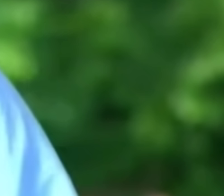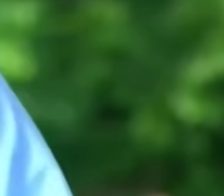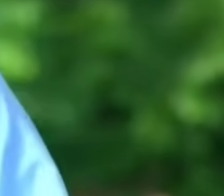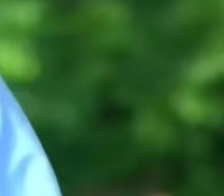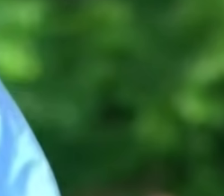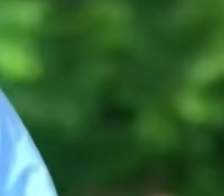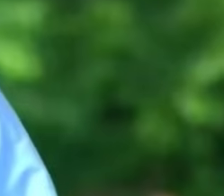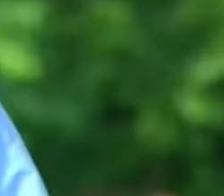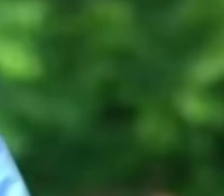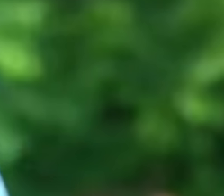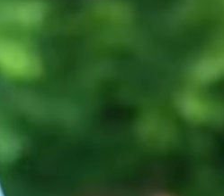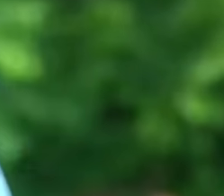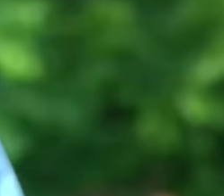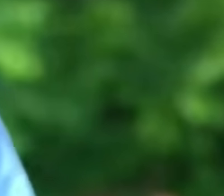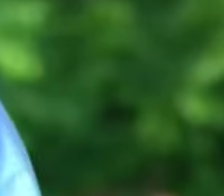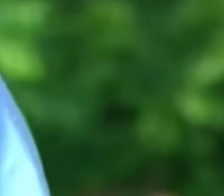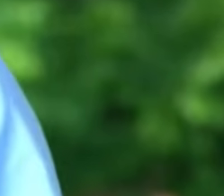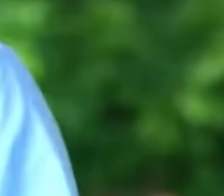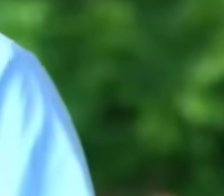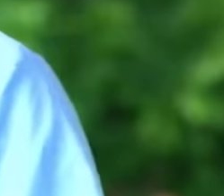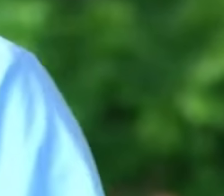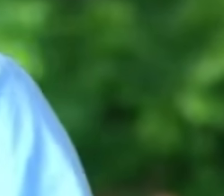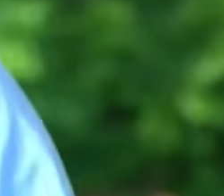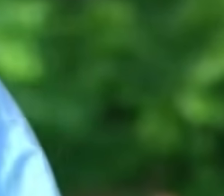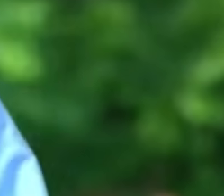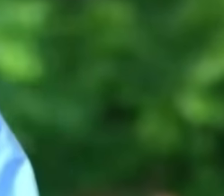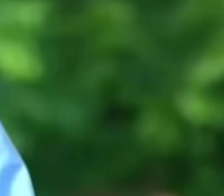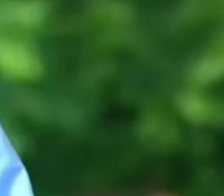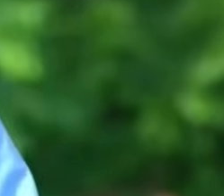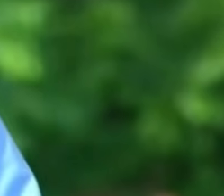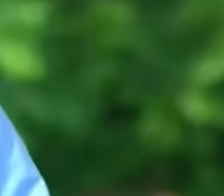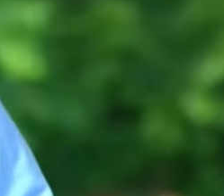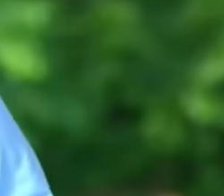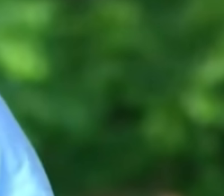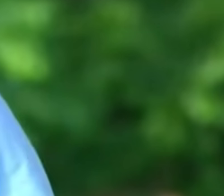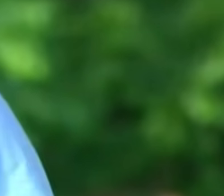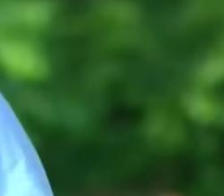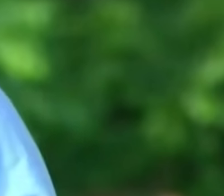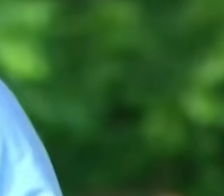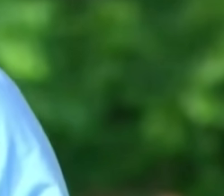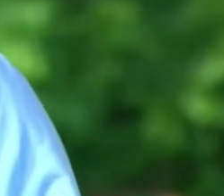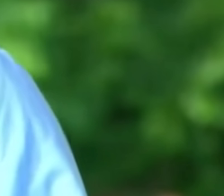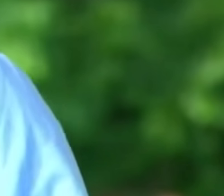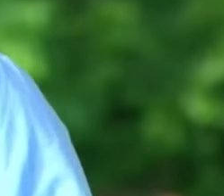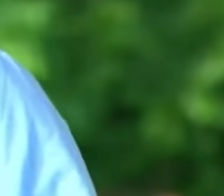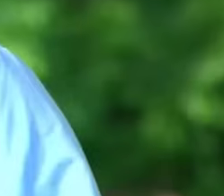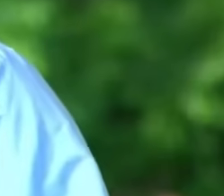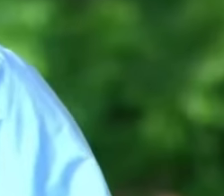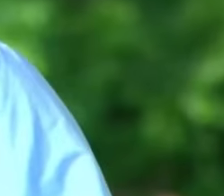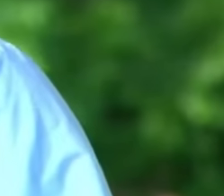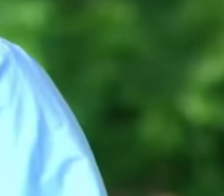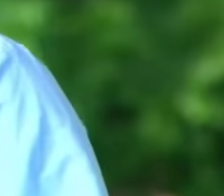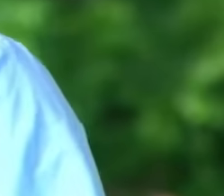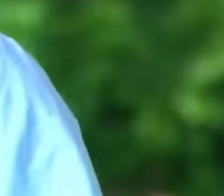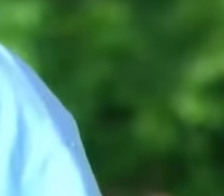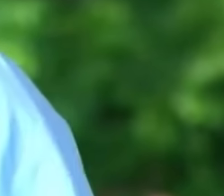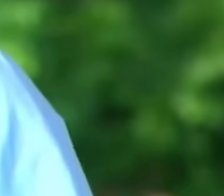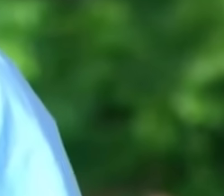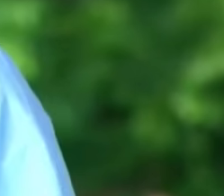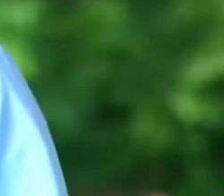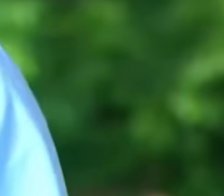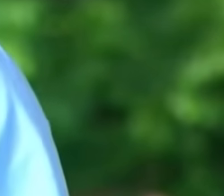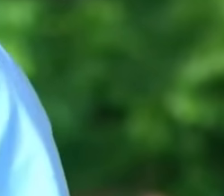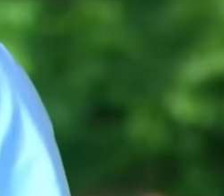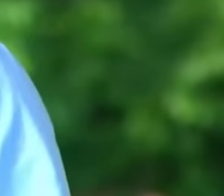Tú, como nadie más, sabes cuánto ha sido nuestra lucha. Desde mi niño, cuando me